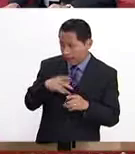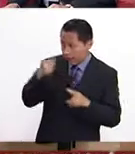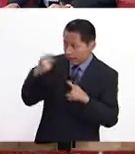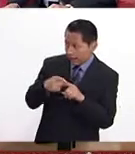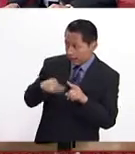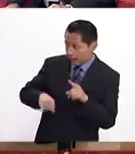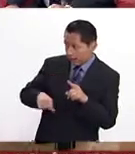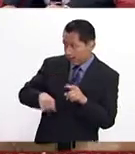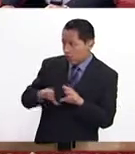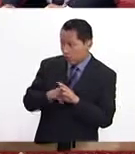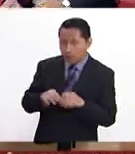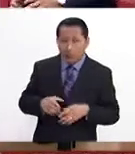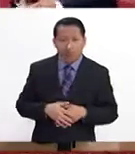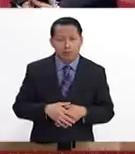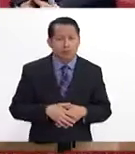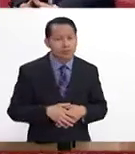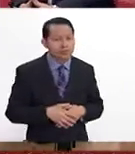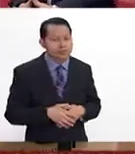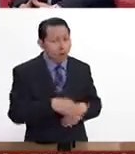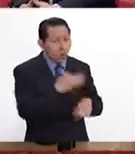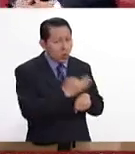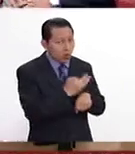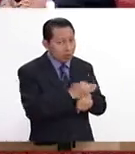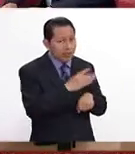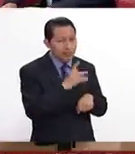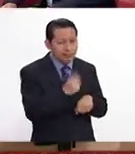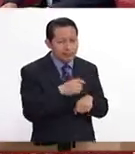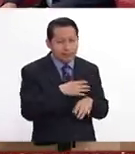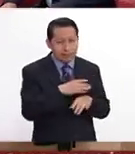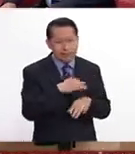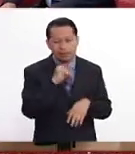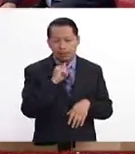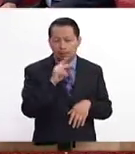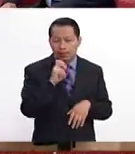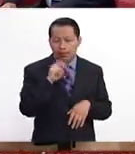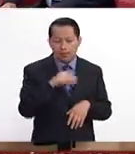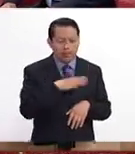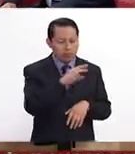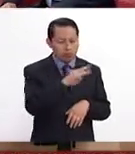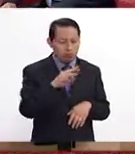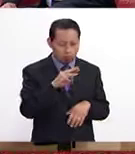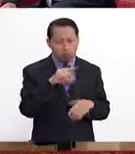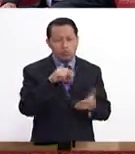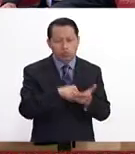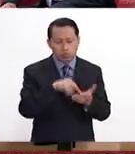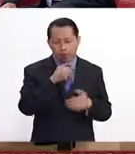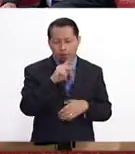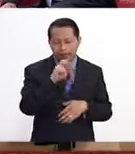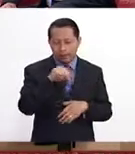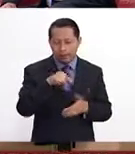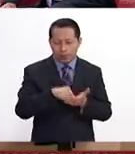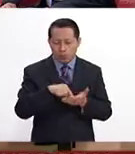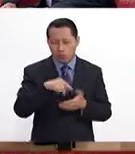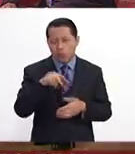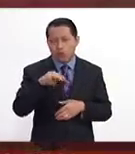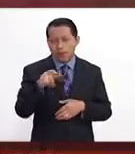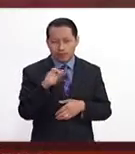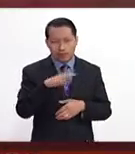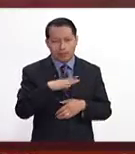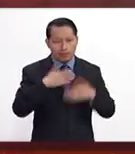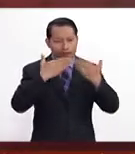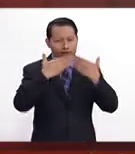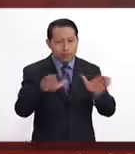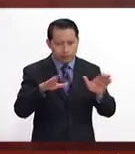si están interesados bueno ahora en este momento en el portal del instituto www.ipn.mx está abierta la